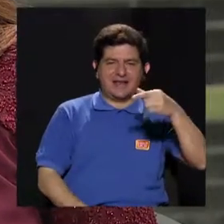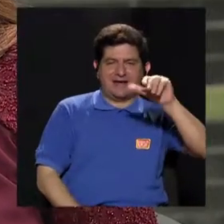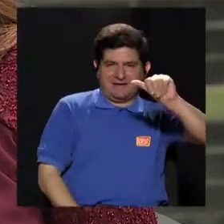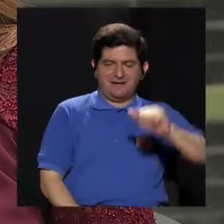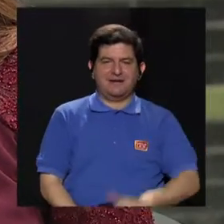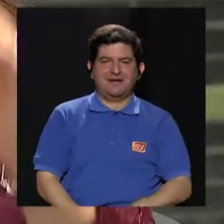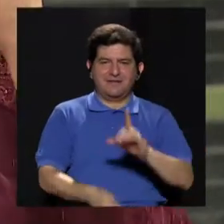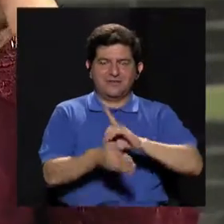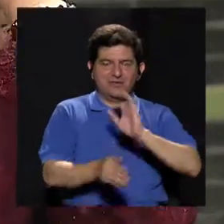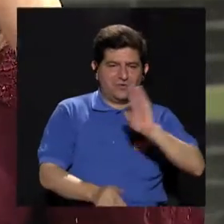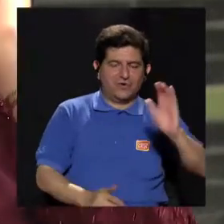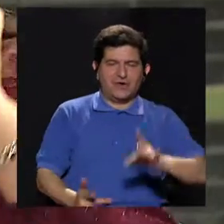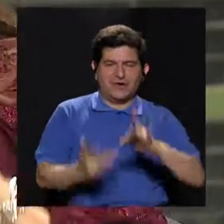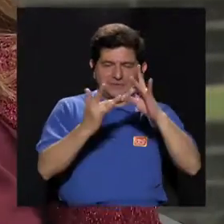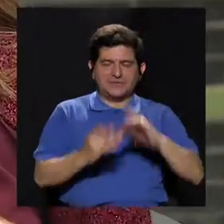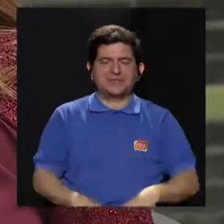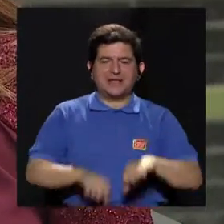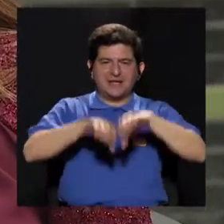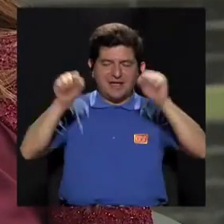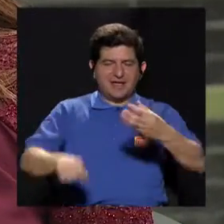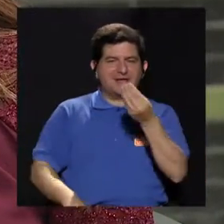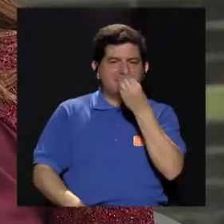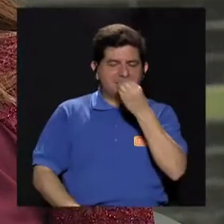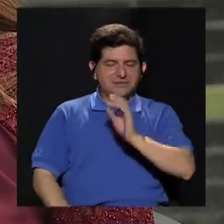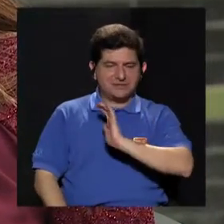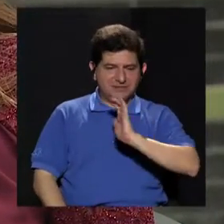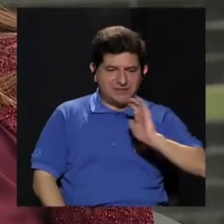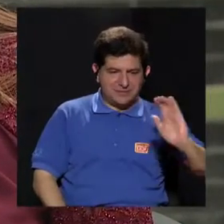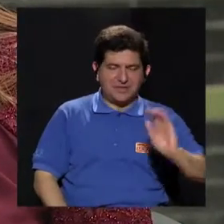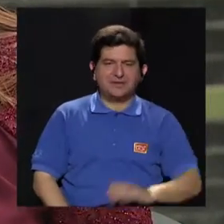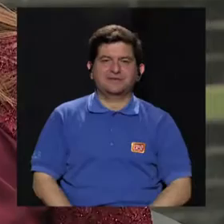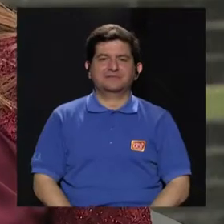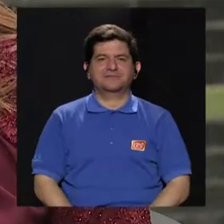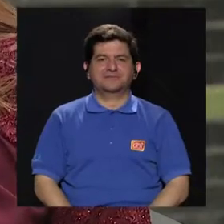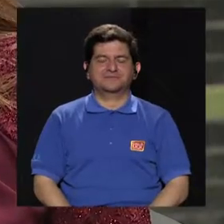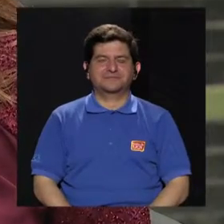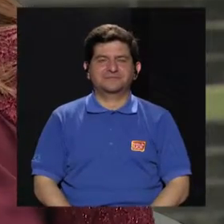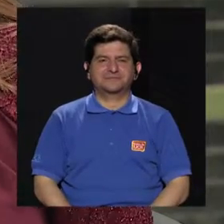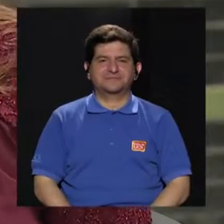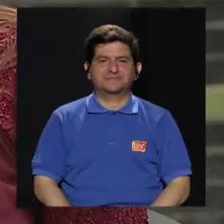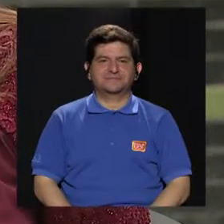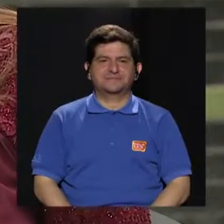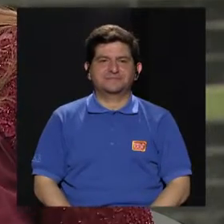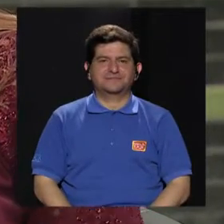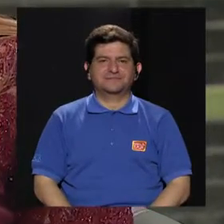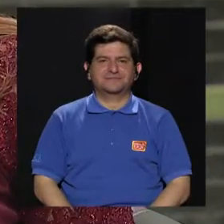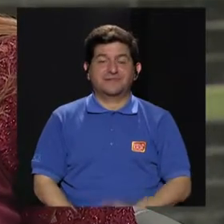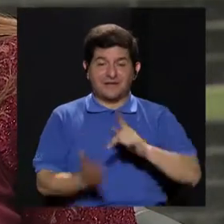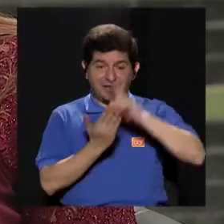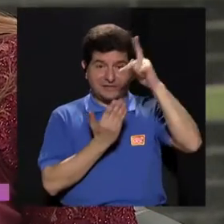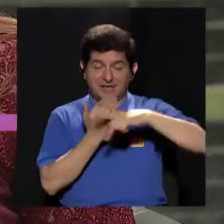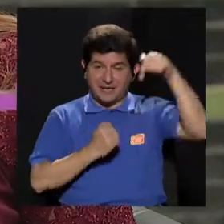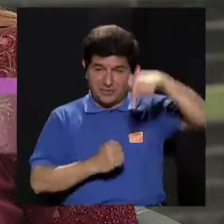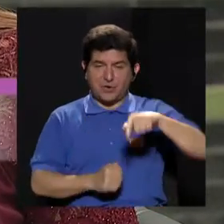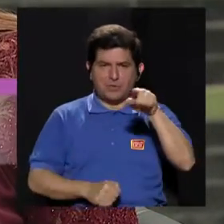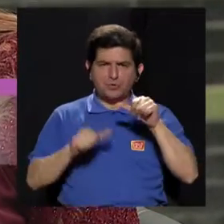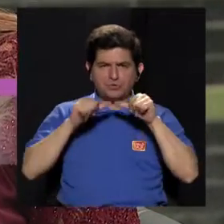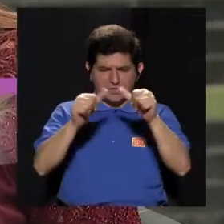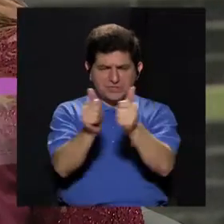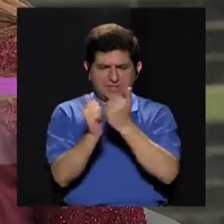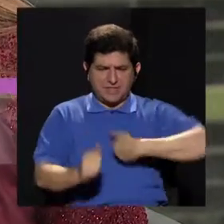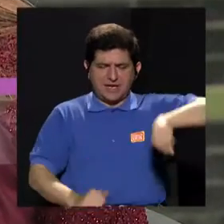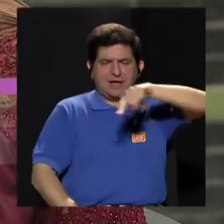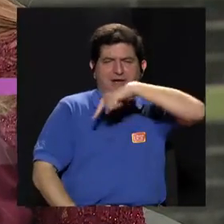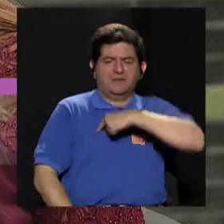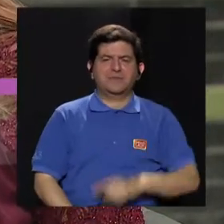Celina Guzmán Acevedo, médico pediatra, especialista en gastroenterología pediátrica y nutrición. Bueno, esto ha sido todo por hoy, pero queremos que usted